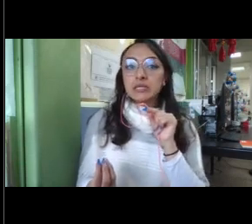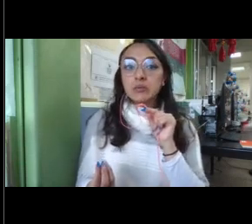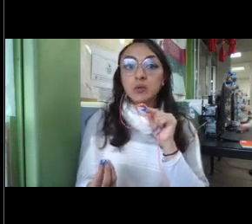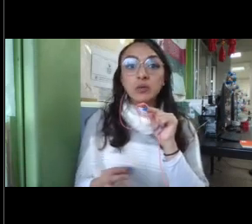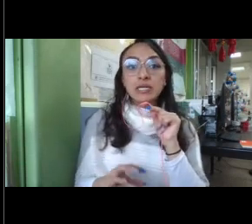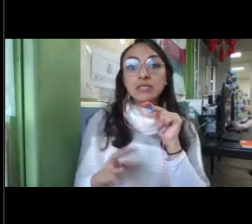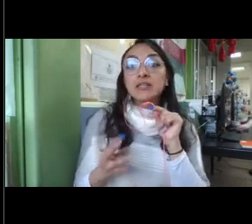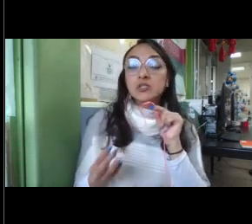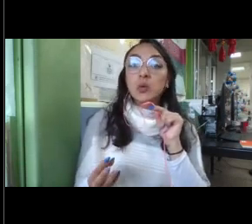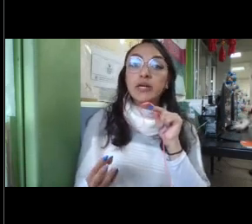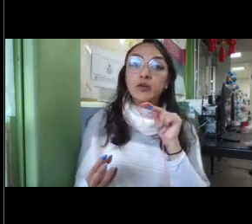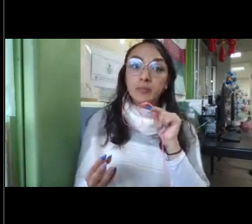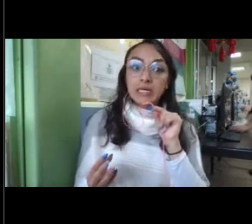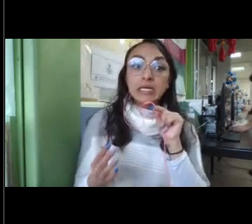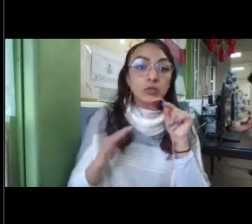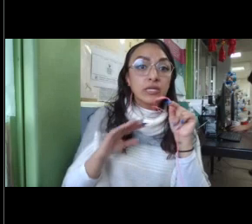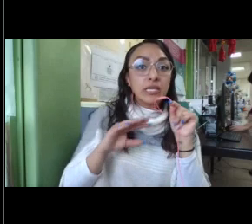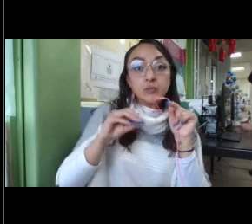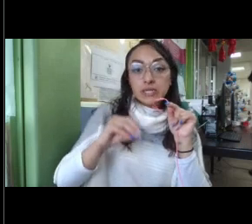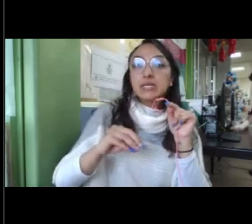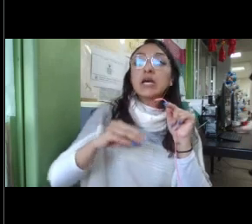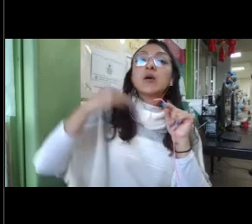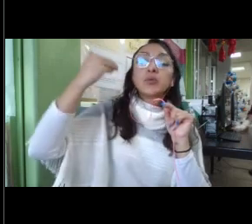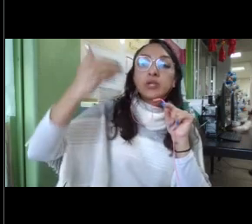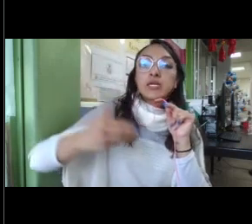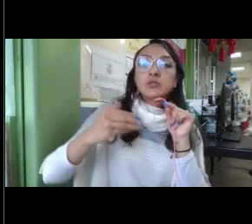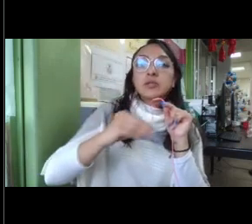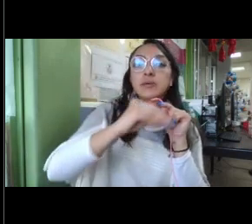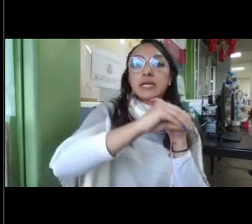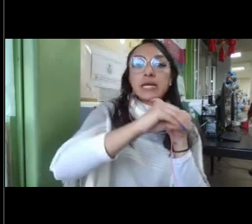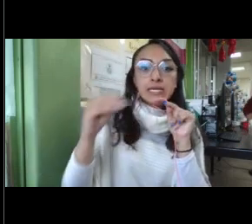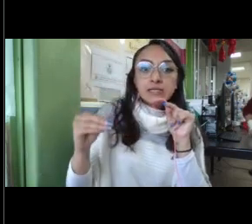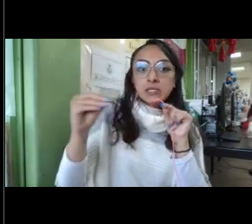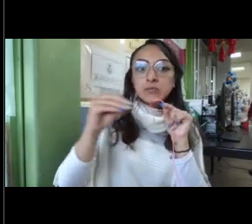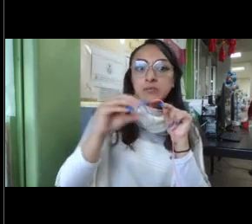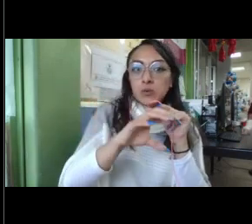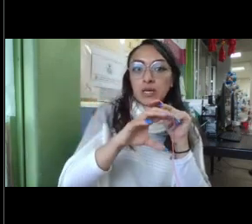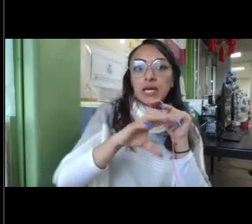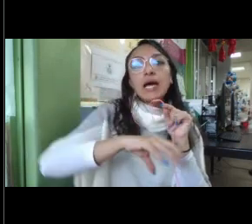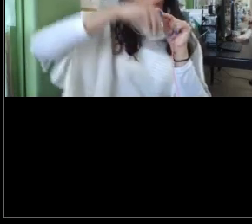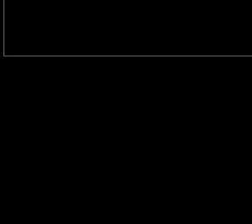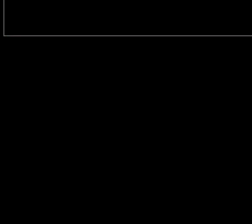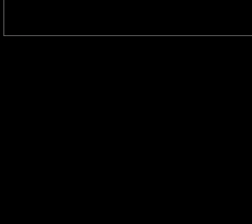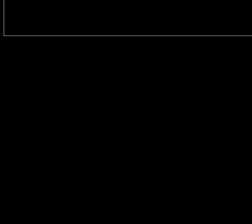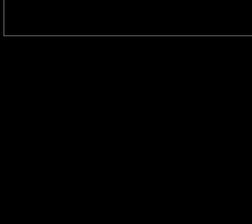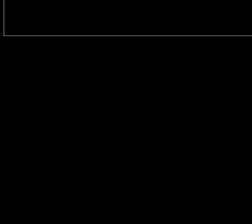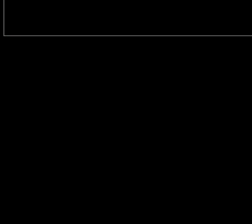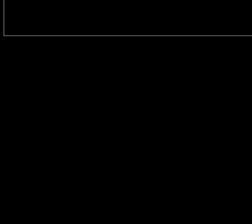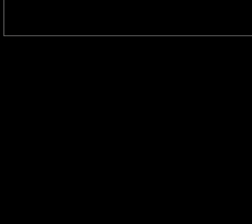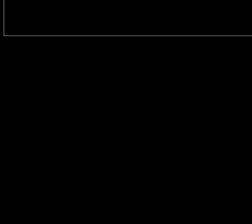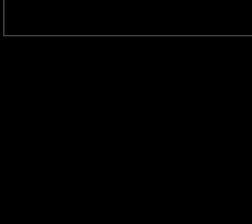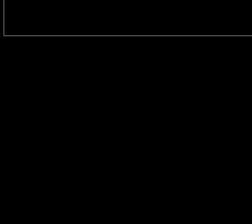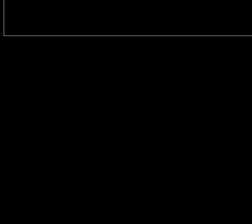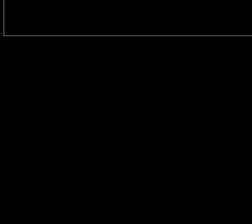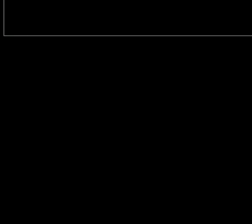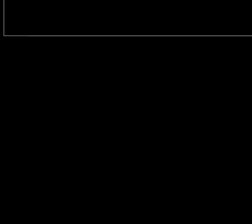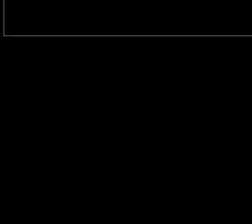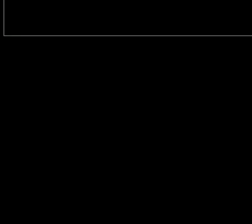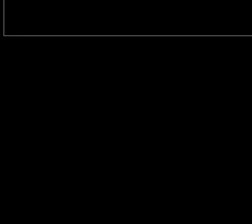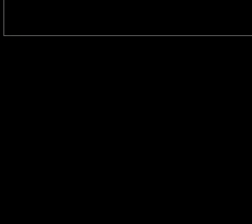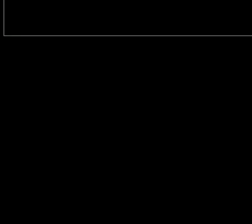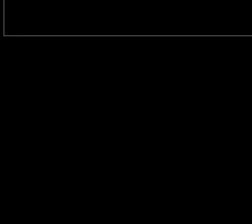carácter formativo, un carácter de escuela normal, en donde después pudiéramos llevar esta misma escuela a diferentes estados de la República